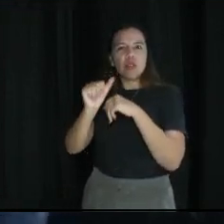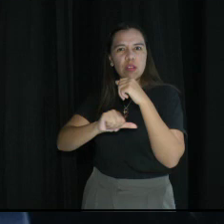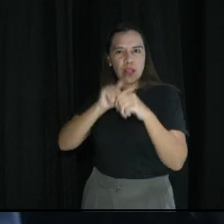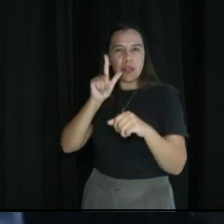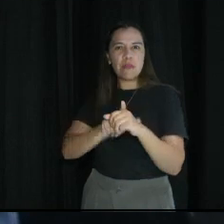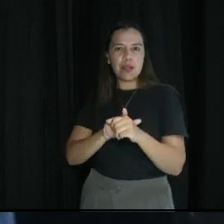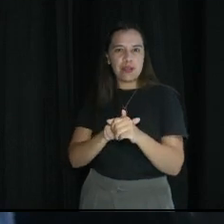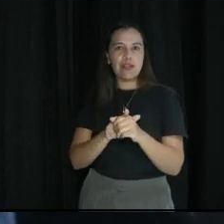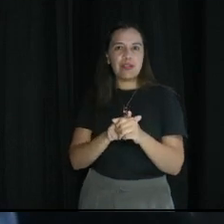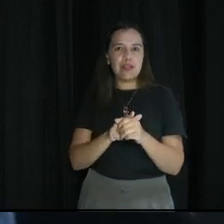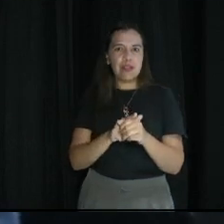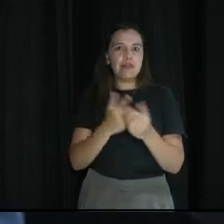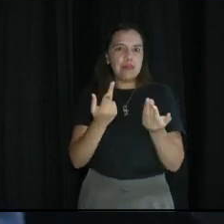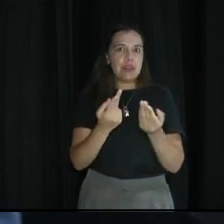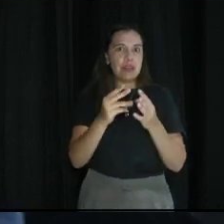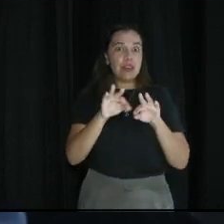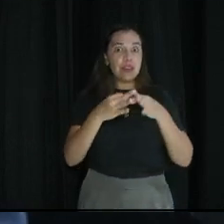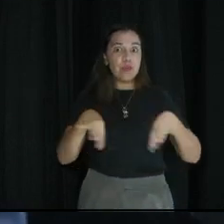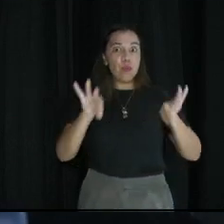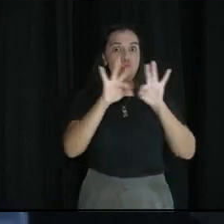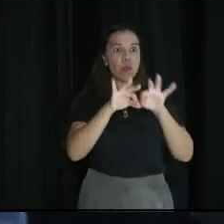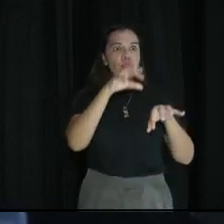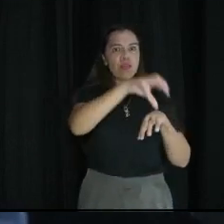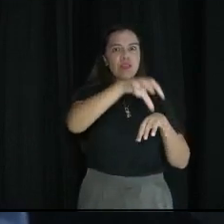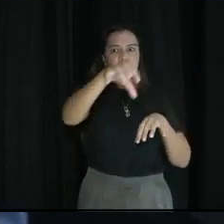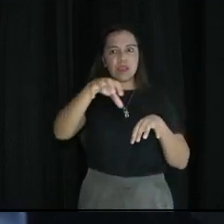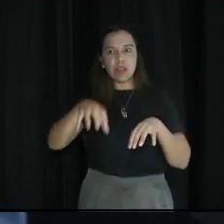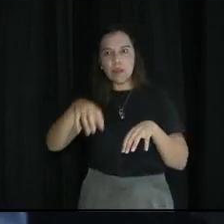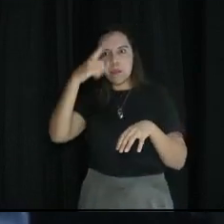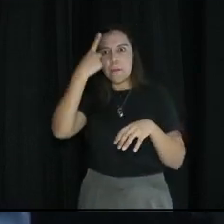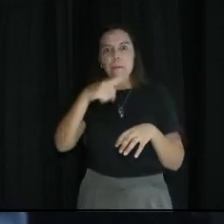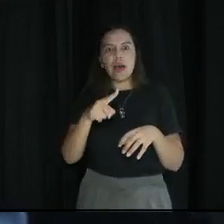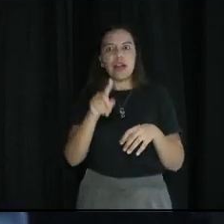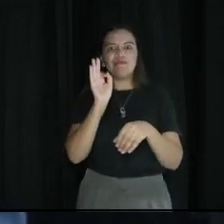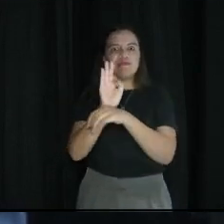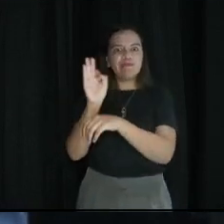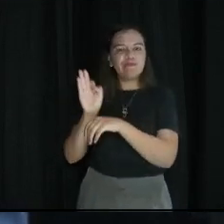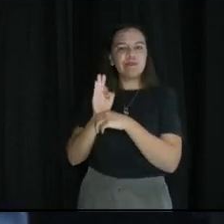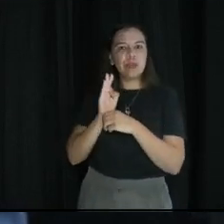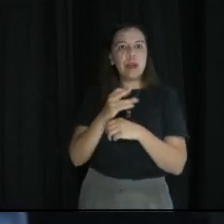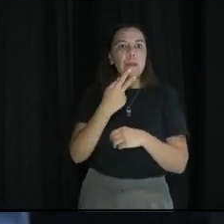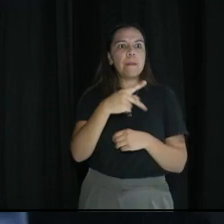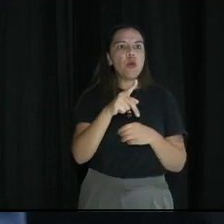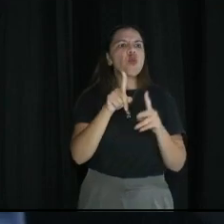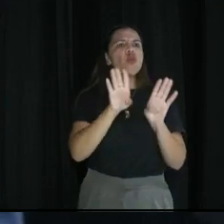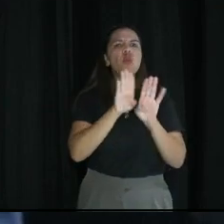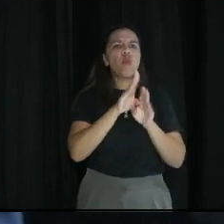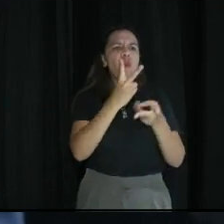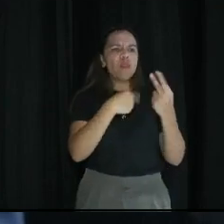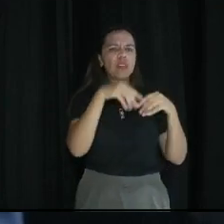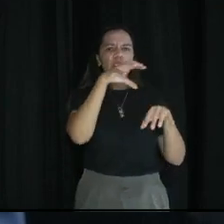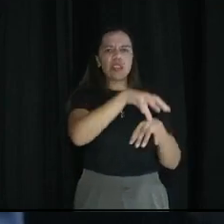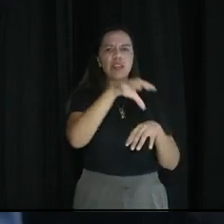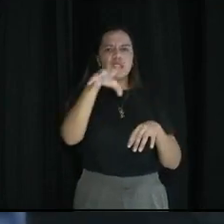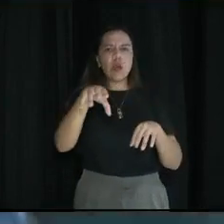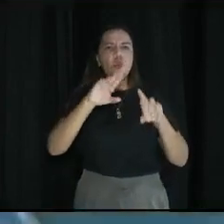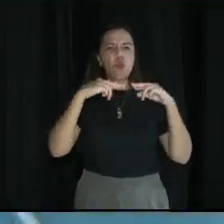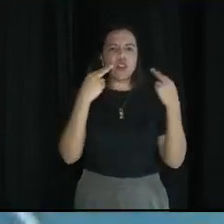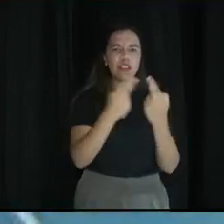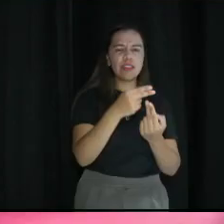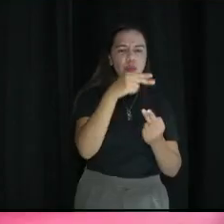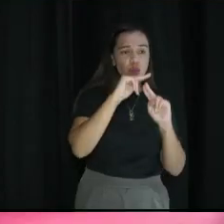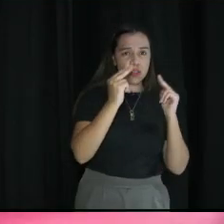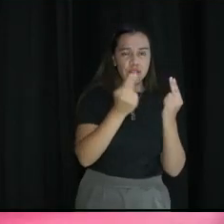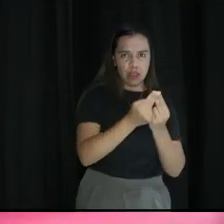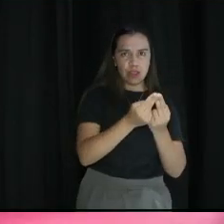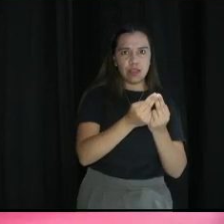estas unidades. ¿Por qué es importante saber cómo se crean? No sabemos los orígenes de cada cosa, ¿no? Si no conocemos los